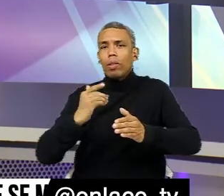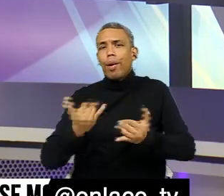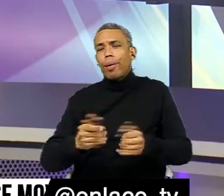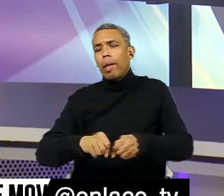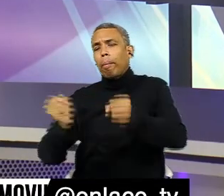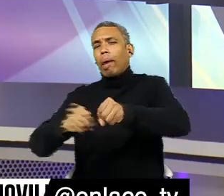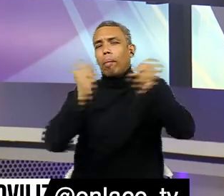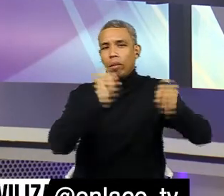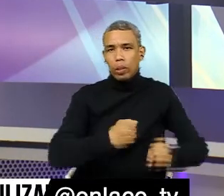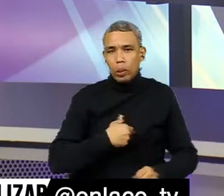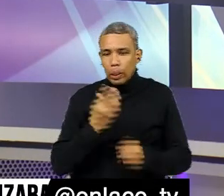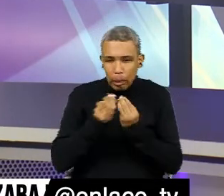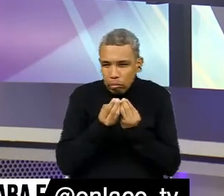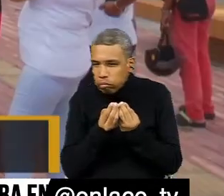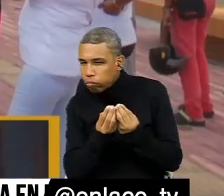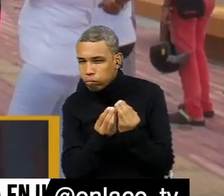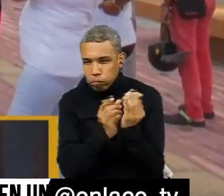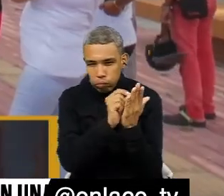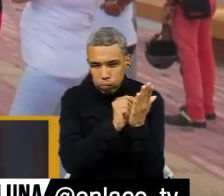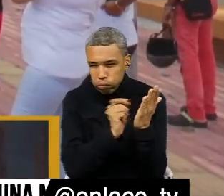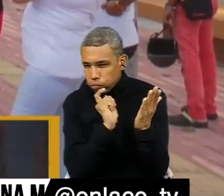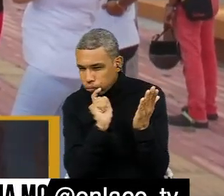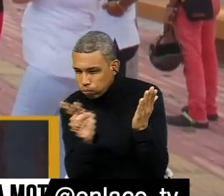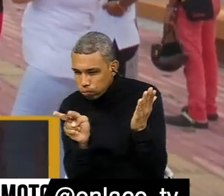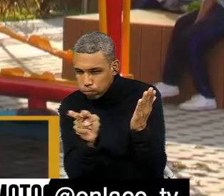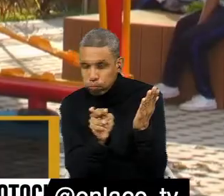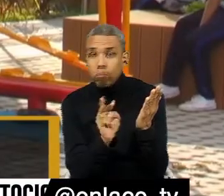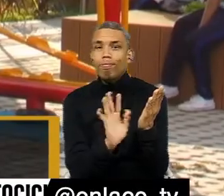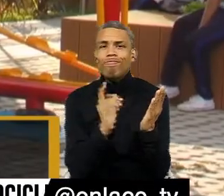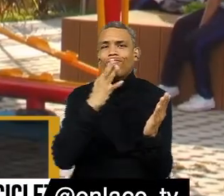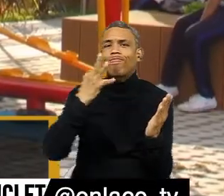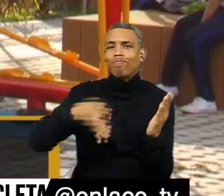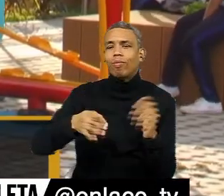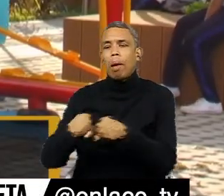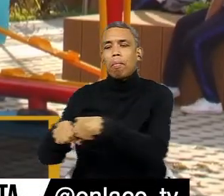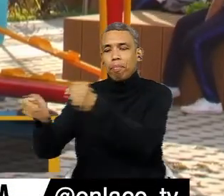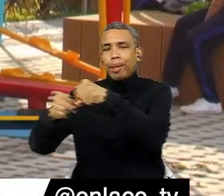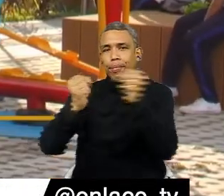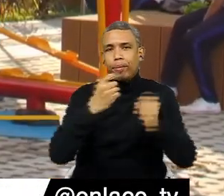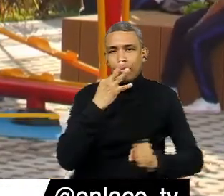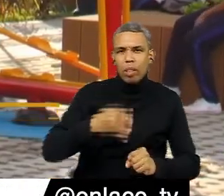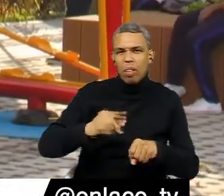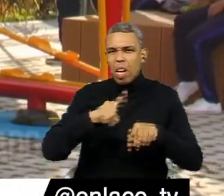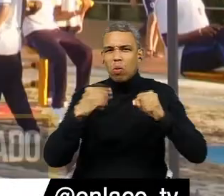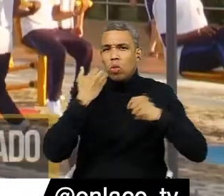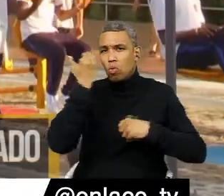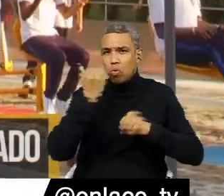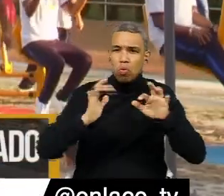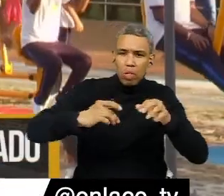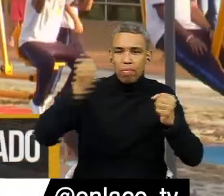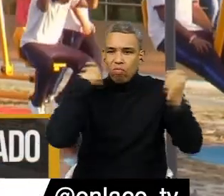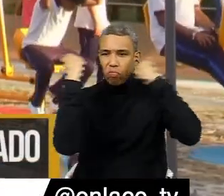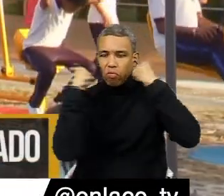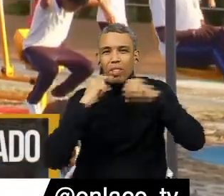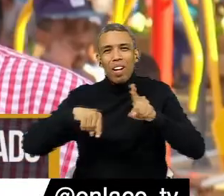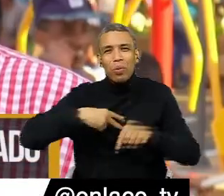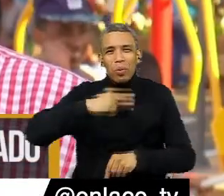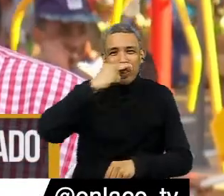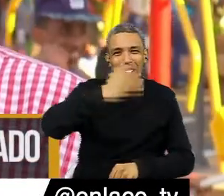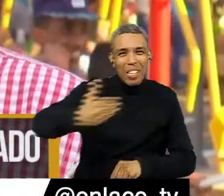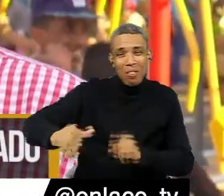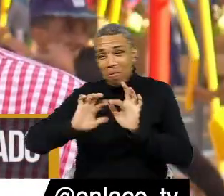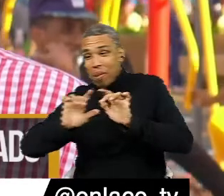esparcimiento. Durante el recorrido se ratificó la afectación de algunos aparatos de gimnasia, tapetes, juegos infantiles y ciclorruta.